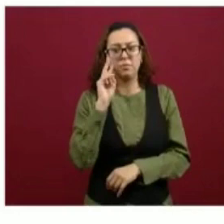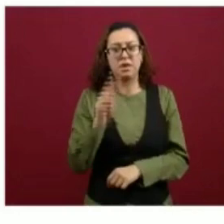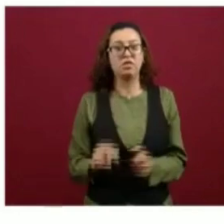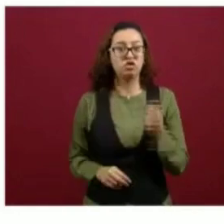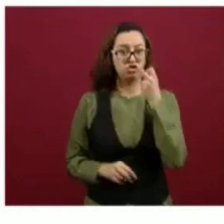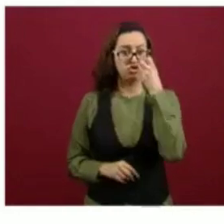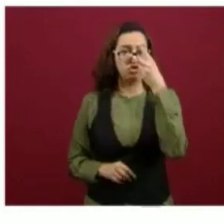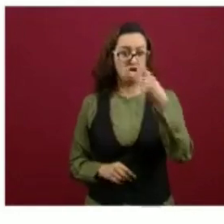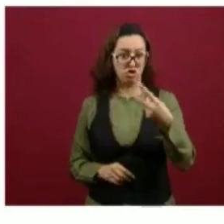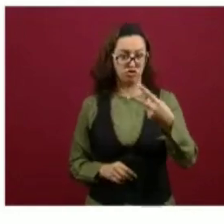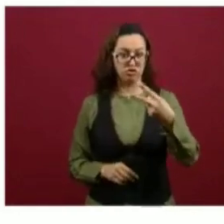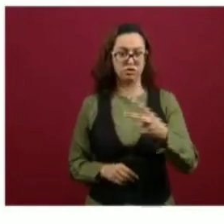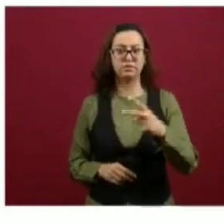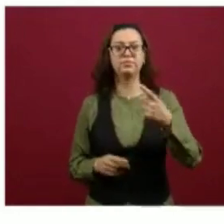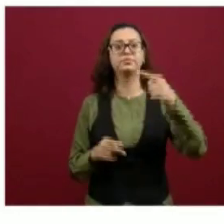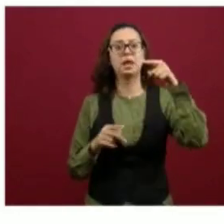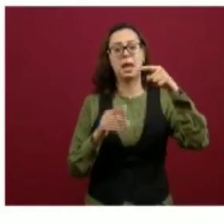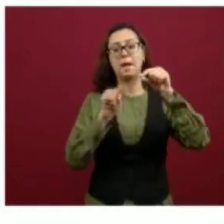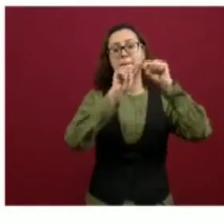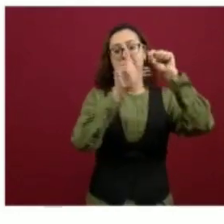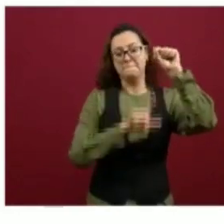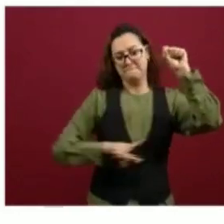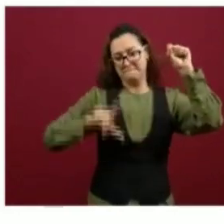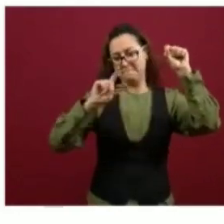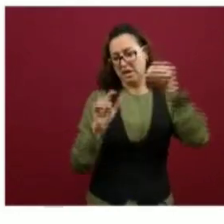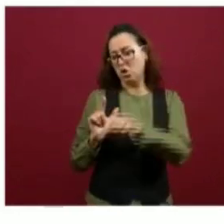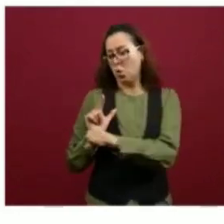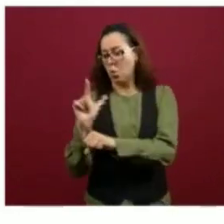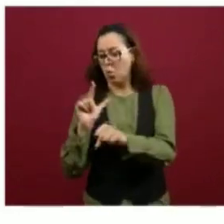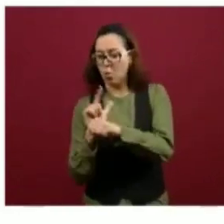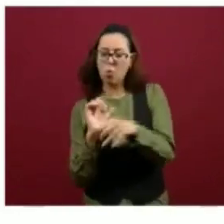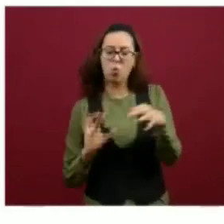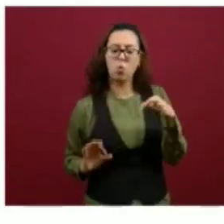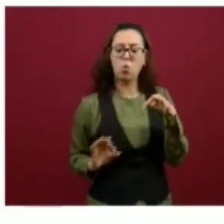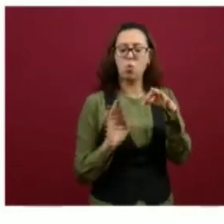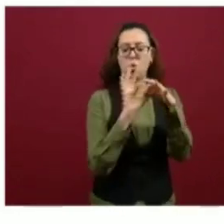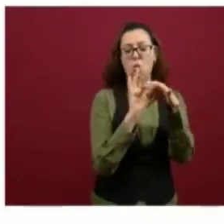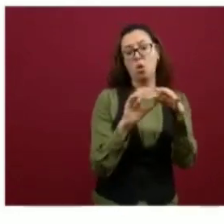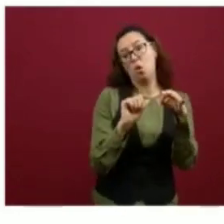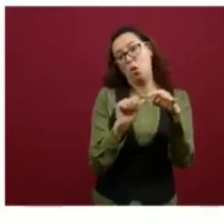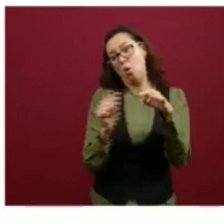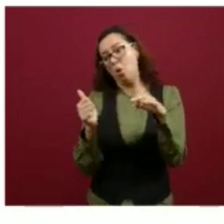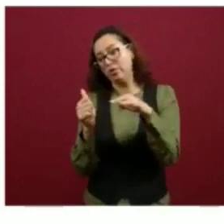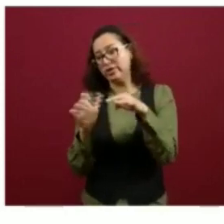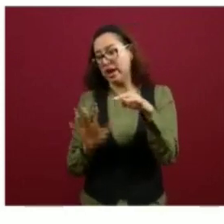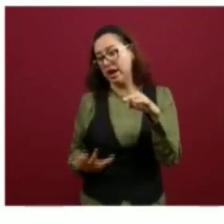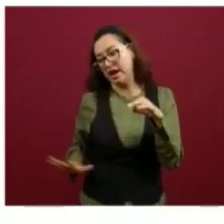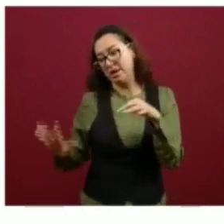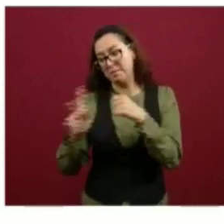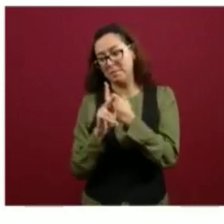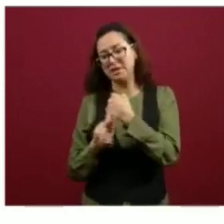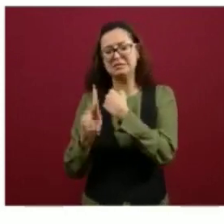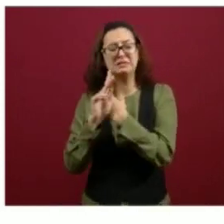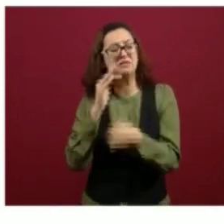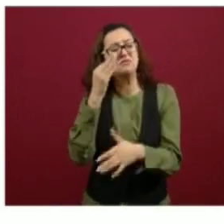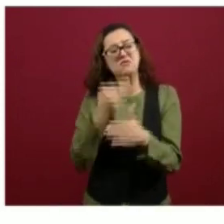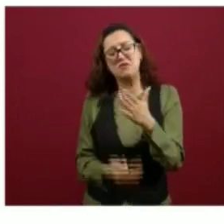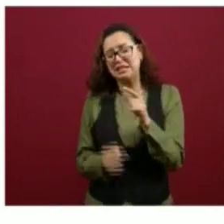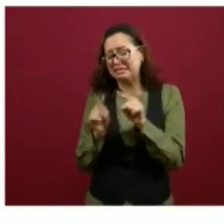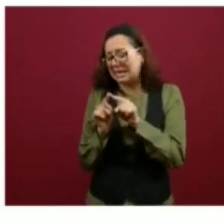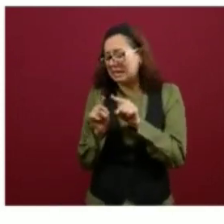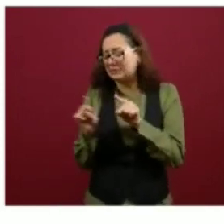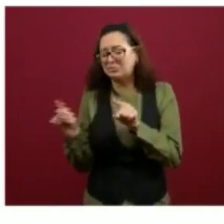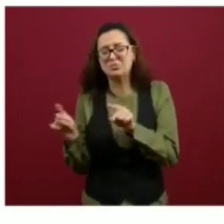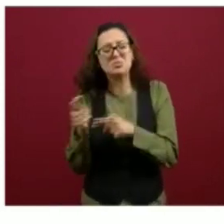redes, una que conecta a México con Guatemala y otra que conecta a México con todos los países. Y nos falta un cachito, un